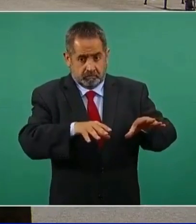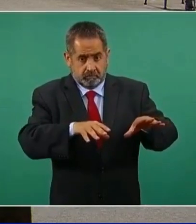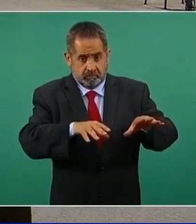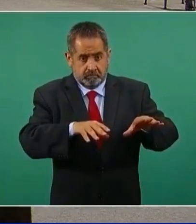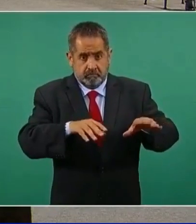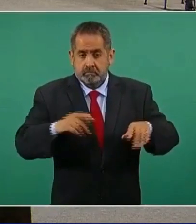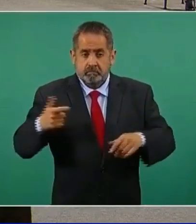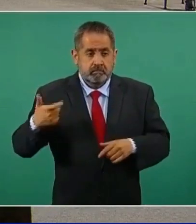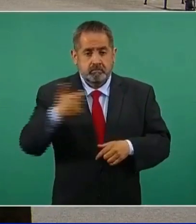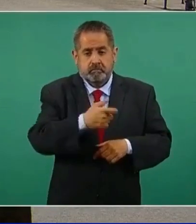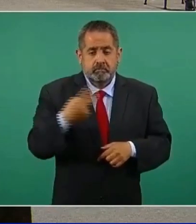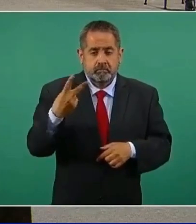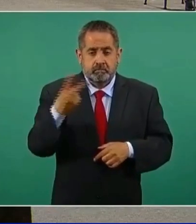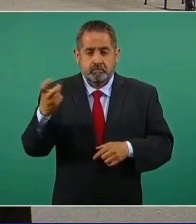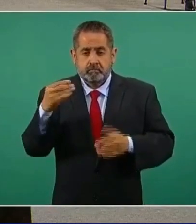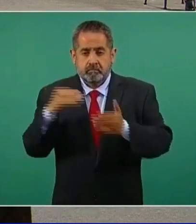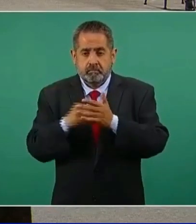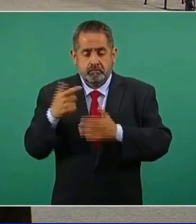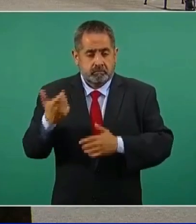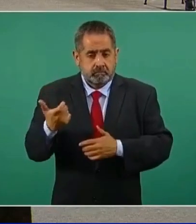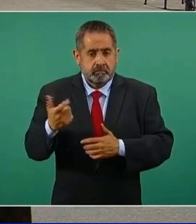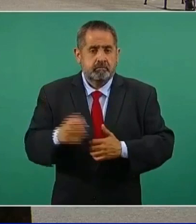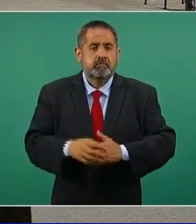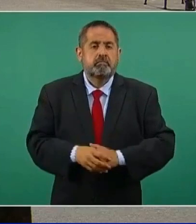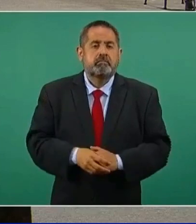son 200,000 pesos.